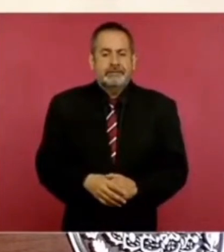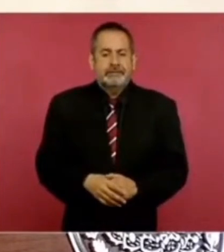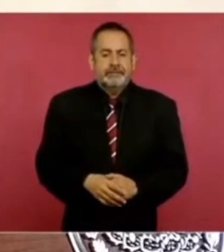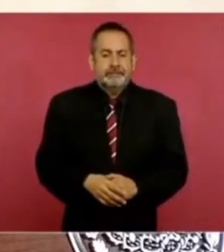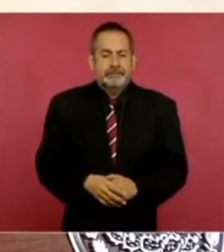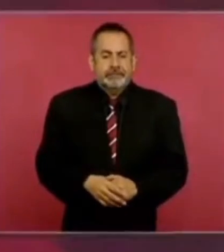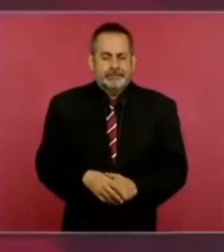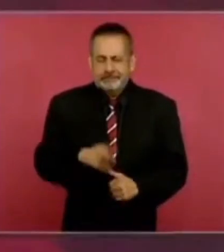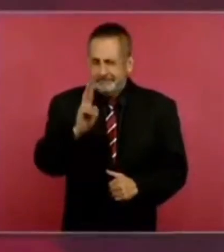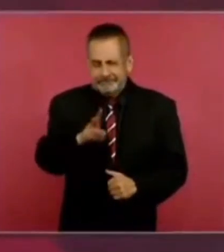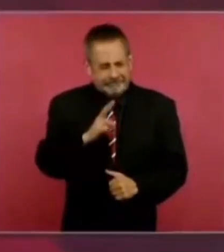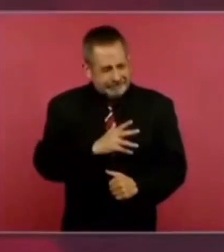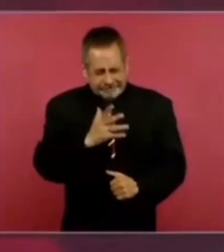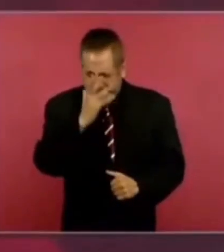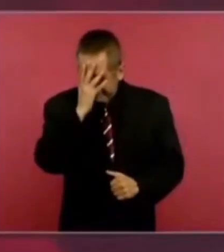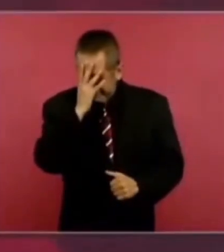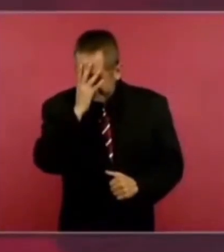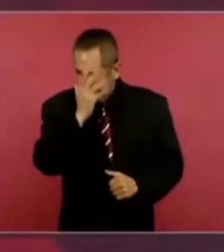Una vergüenza.